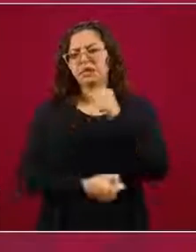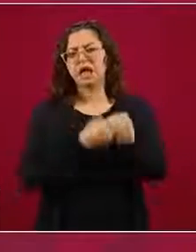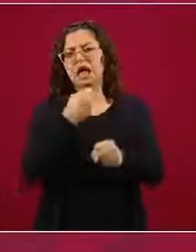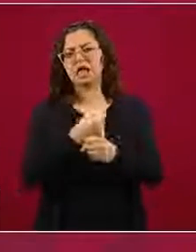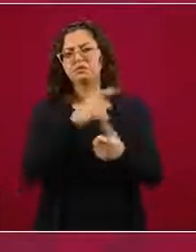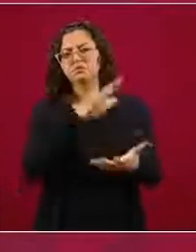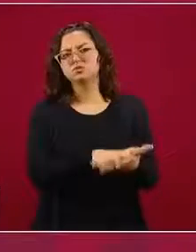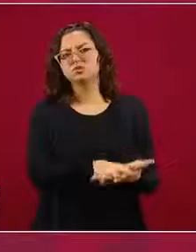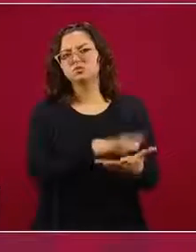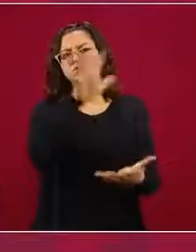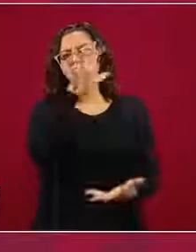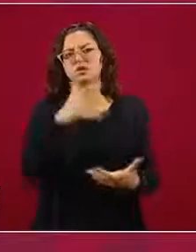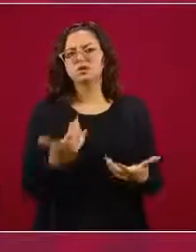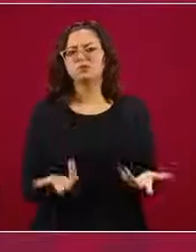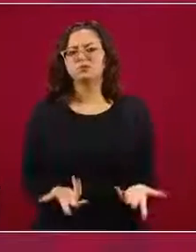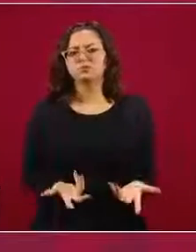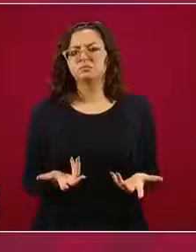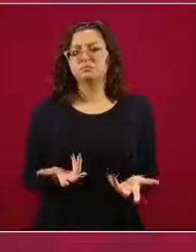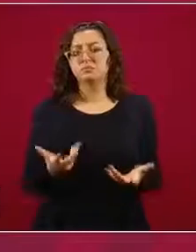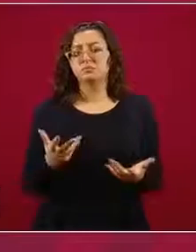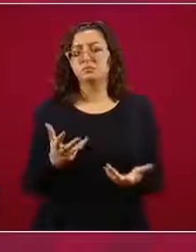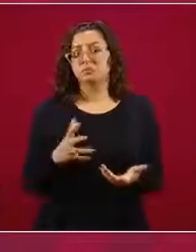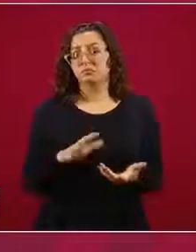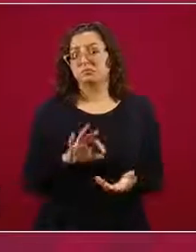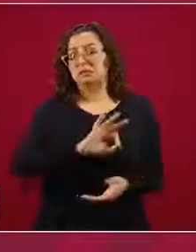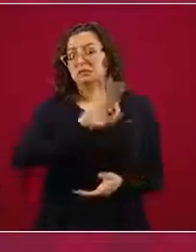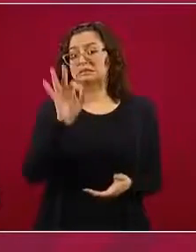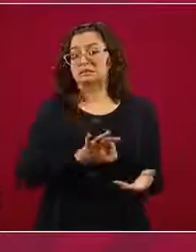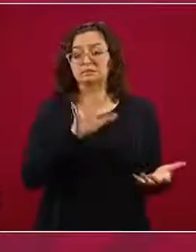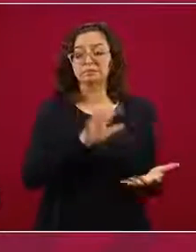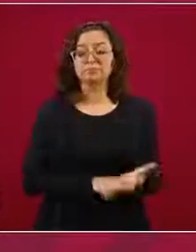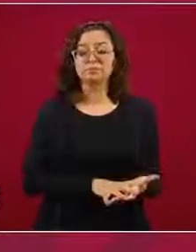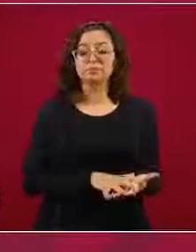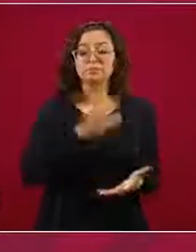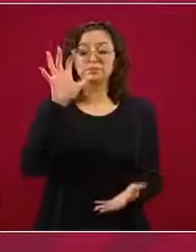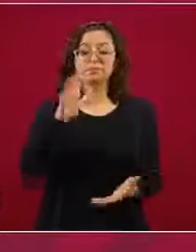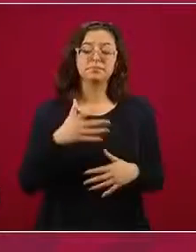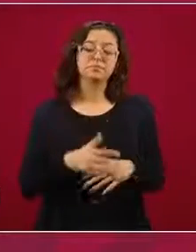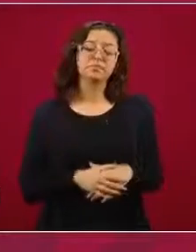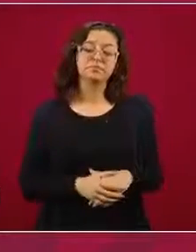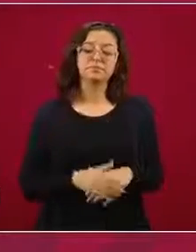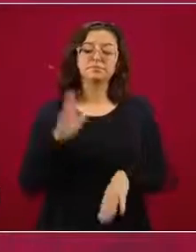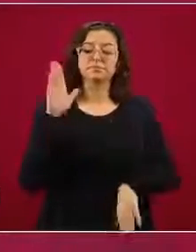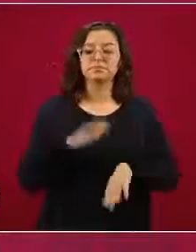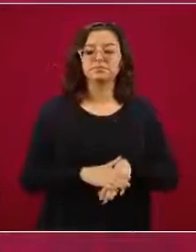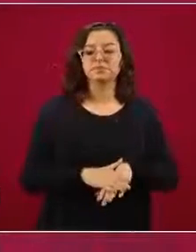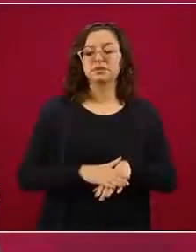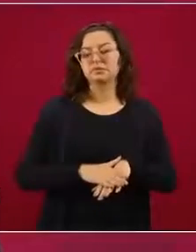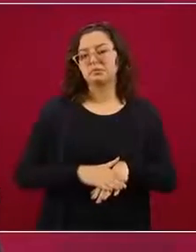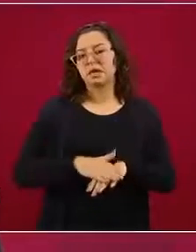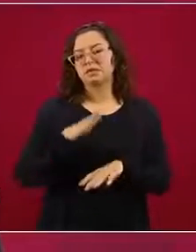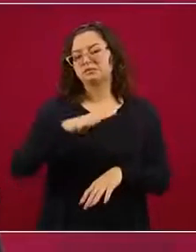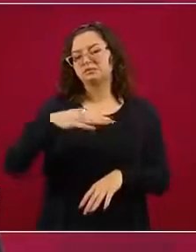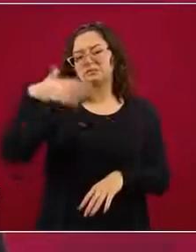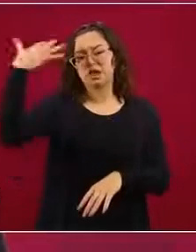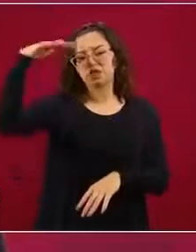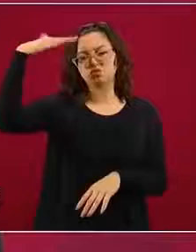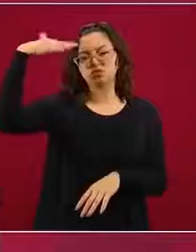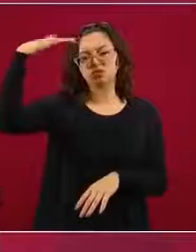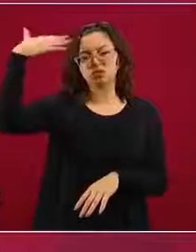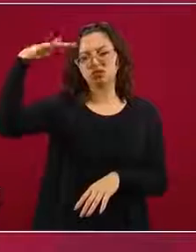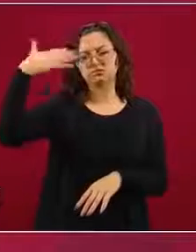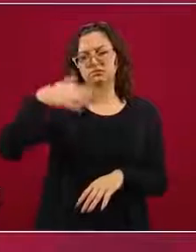población en un porcentaje considerable es mayor de edad.